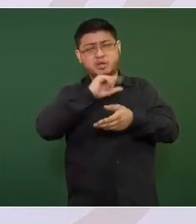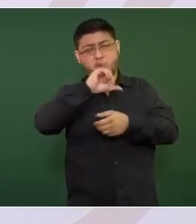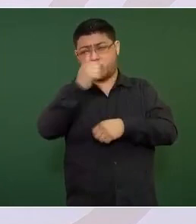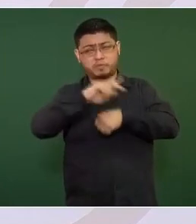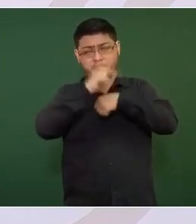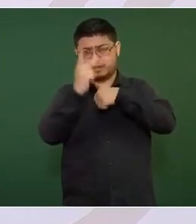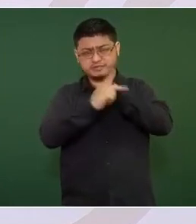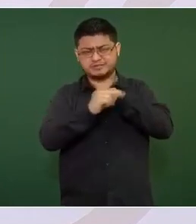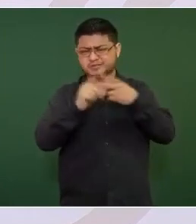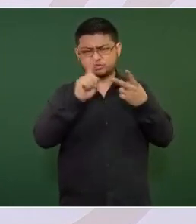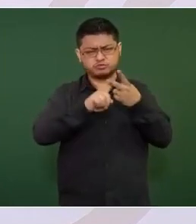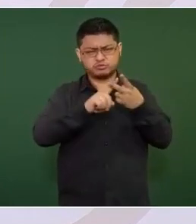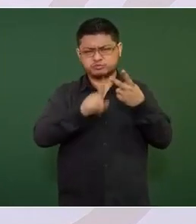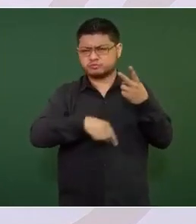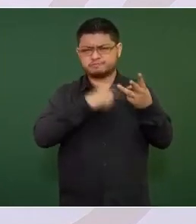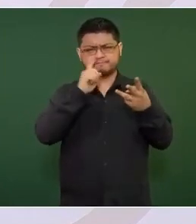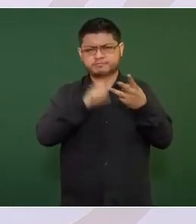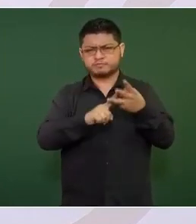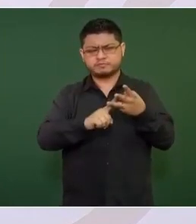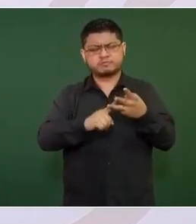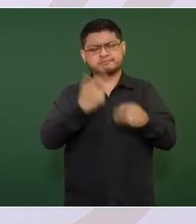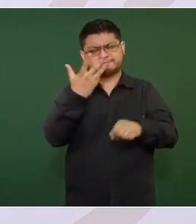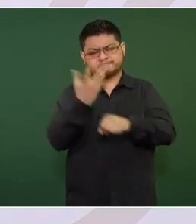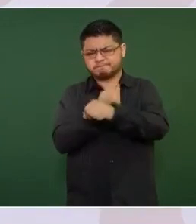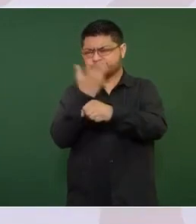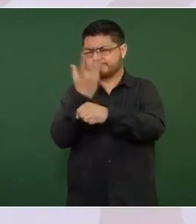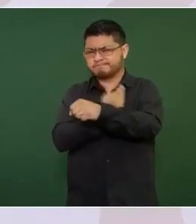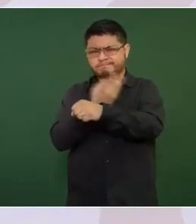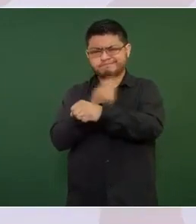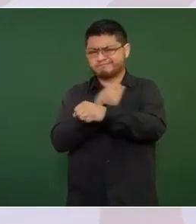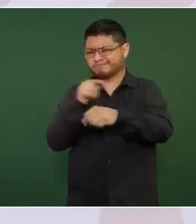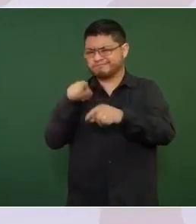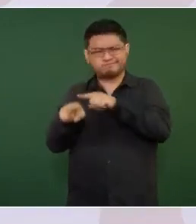ni la explotación energética mediante